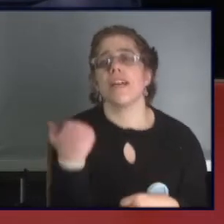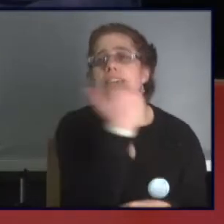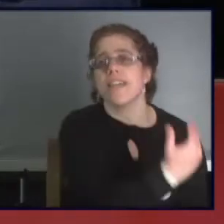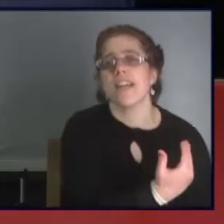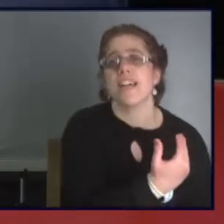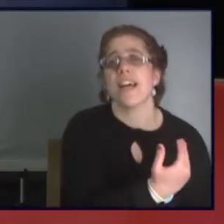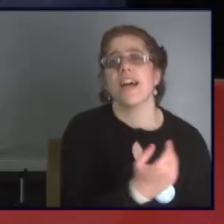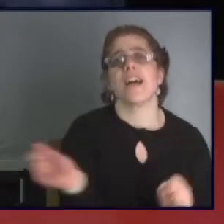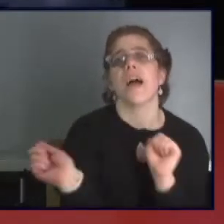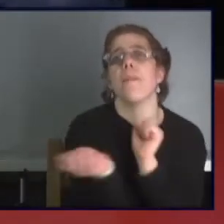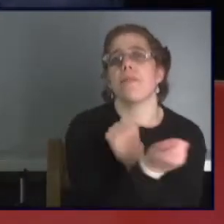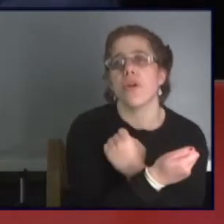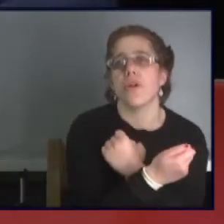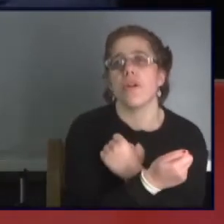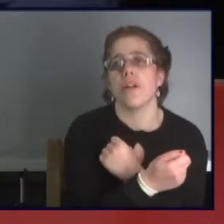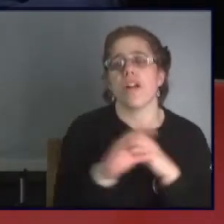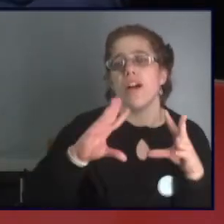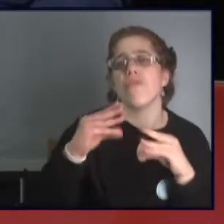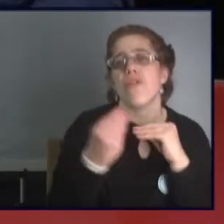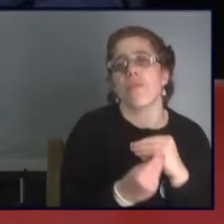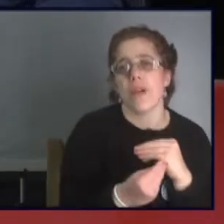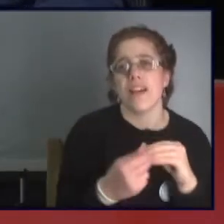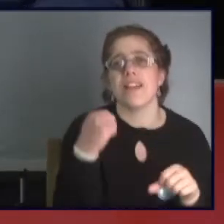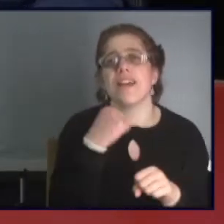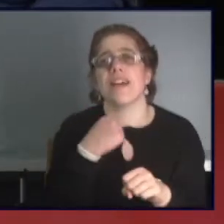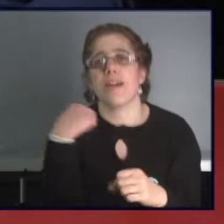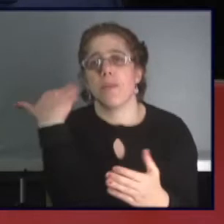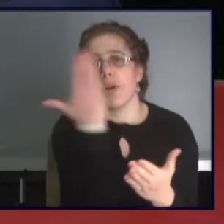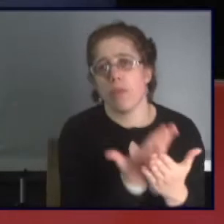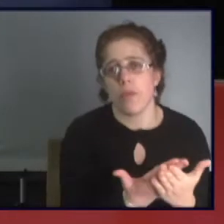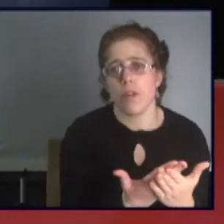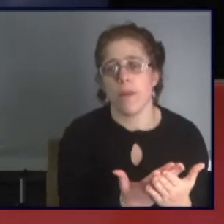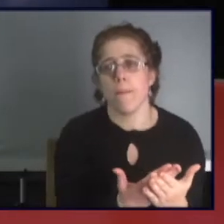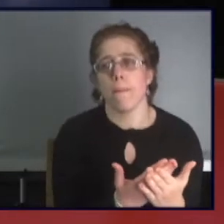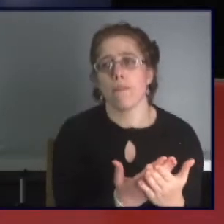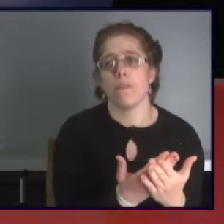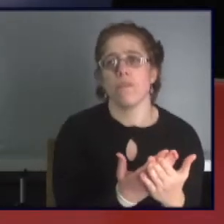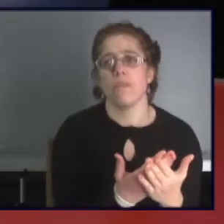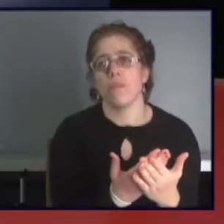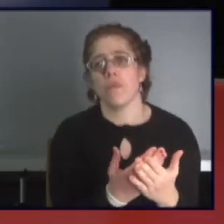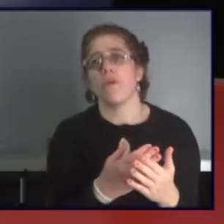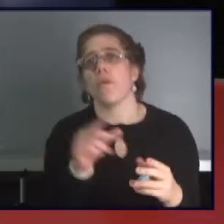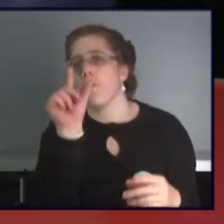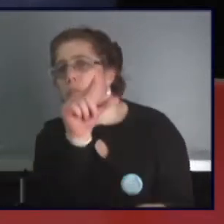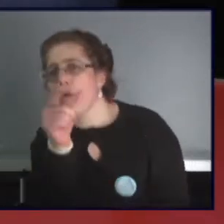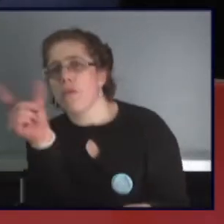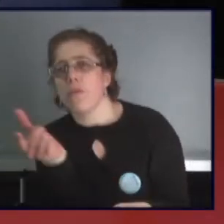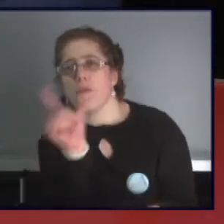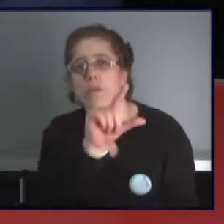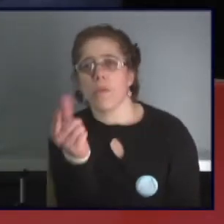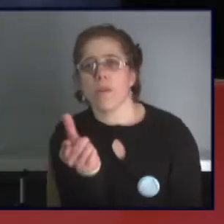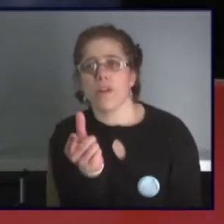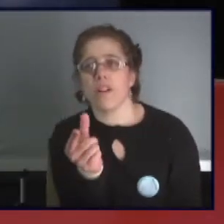cambió un poco el punto de vista y la forma que tiene de proponerse mira hay un poco un poco y un poco lo